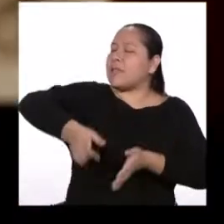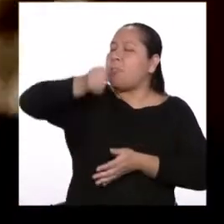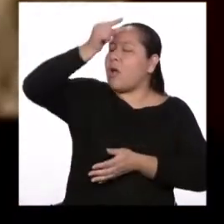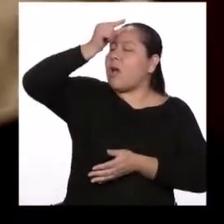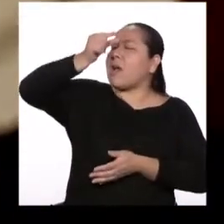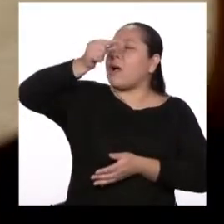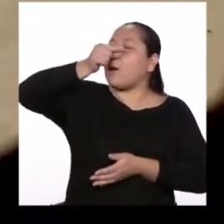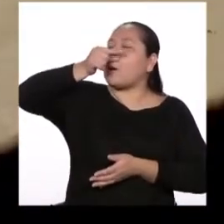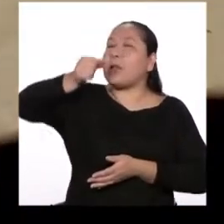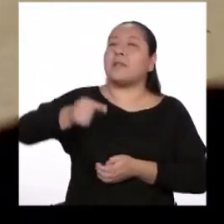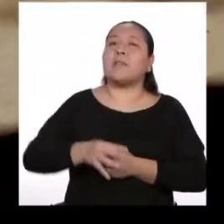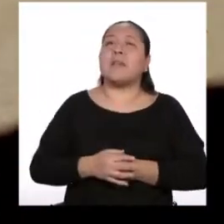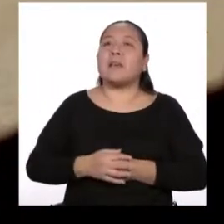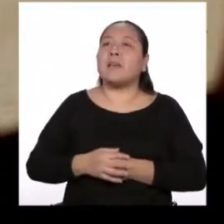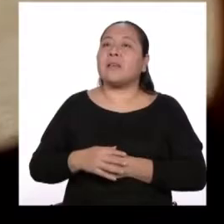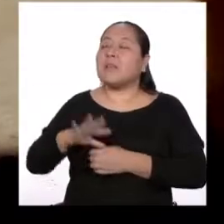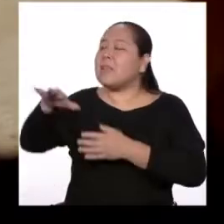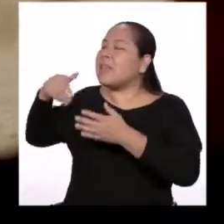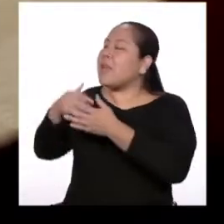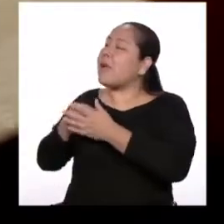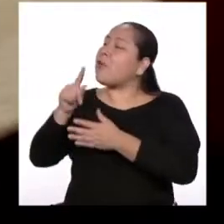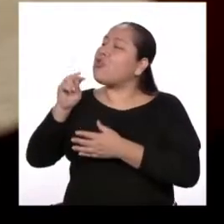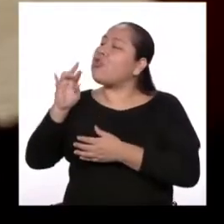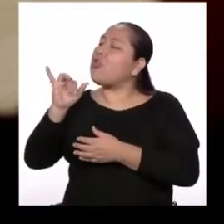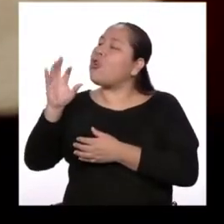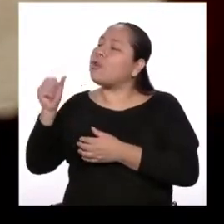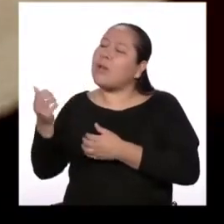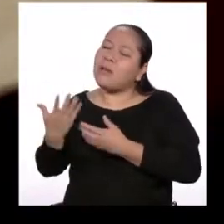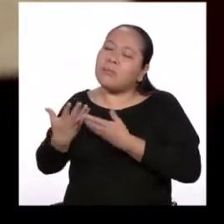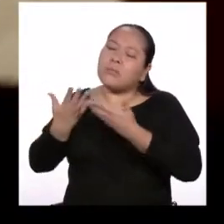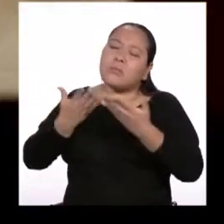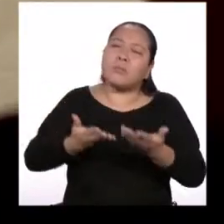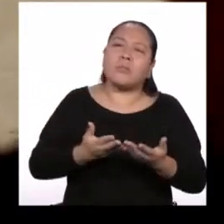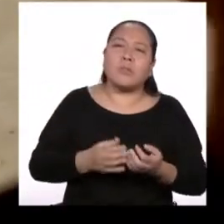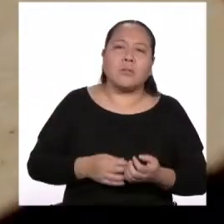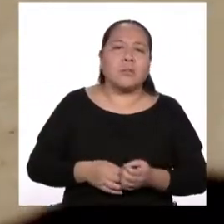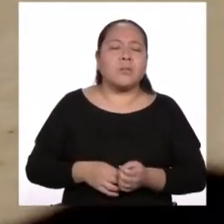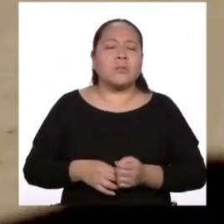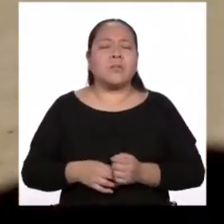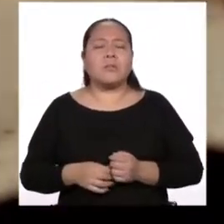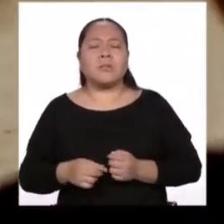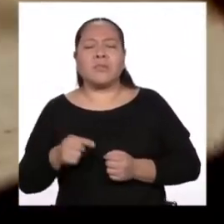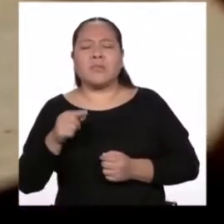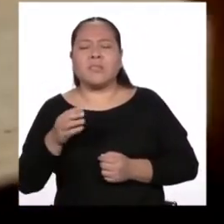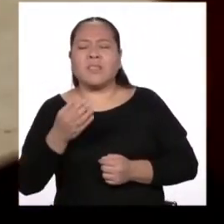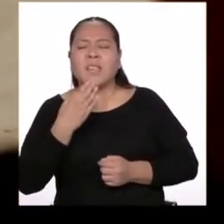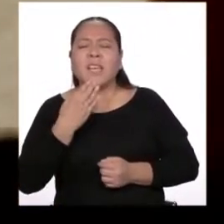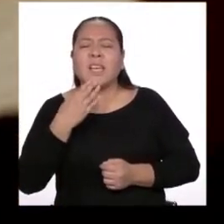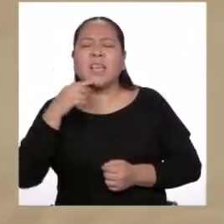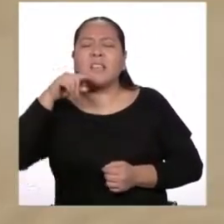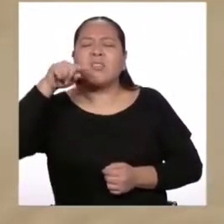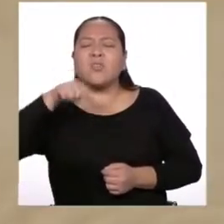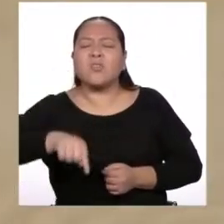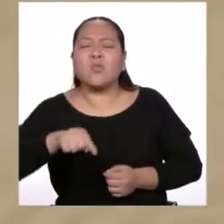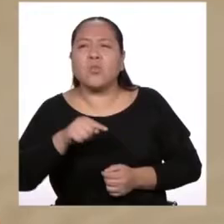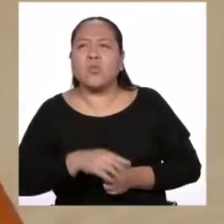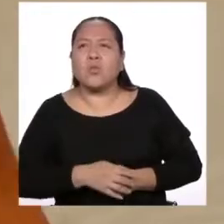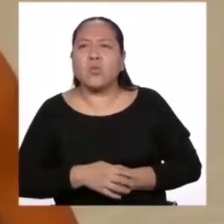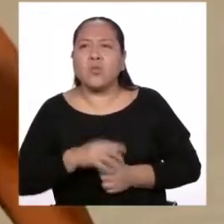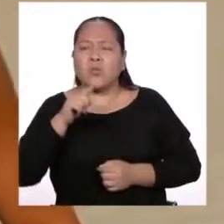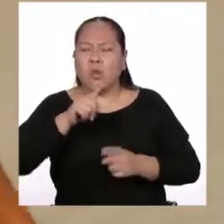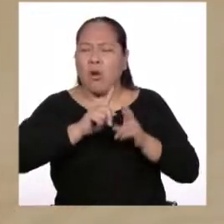Y venimos errantes desde Troya como Zeus ha querido. ¿Eres estúpido forastero o vienes